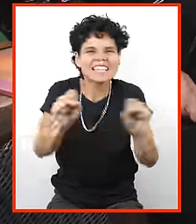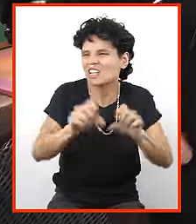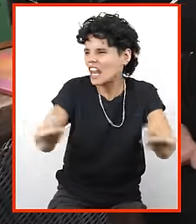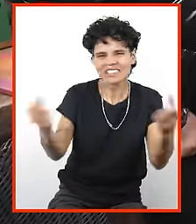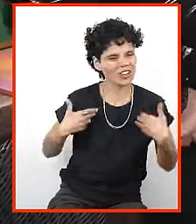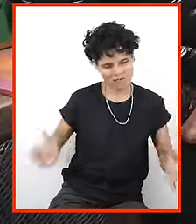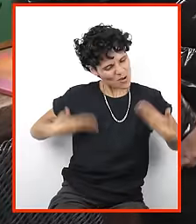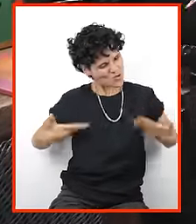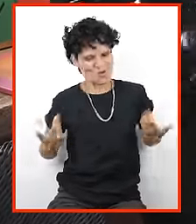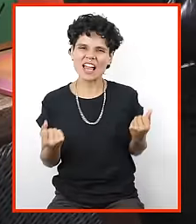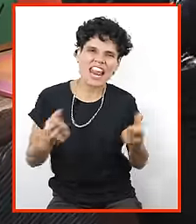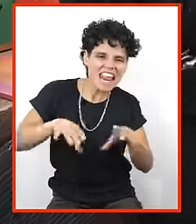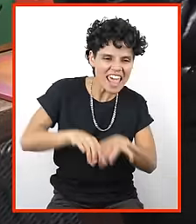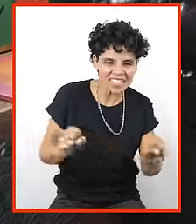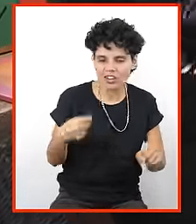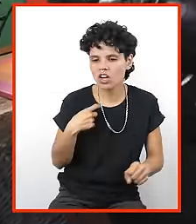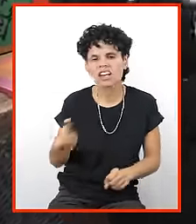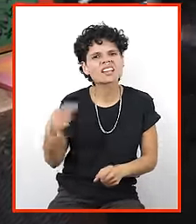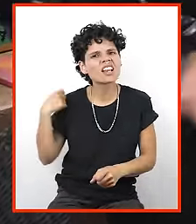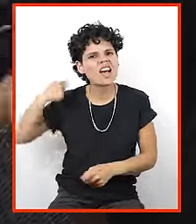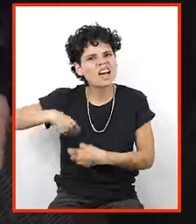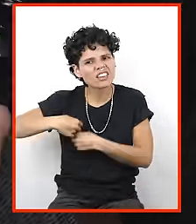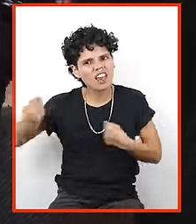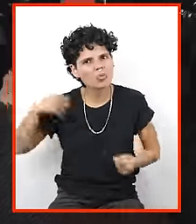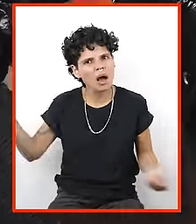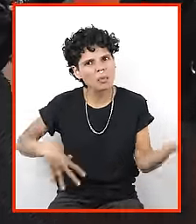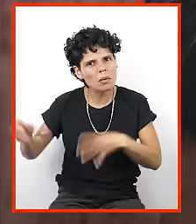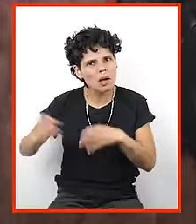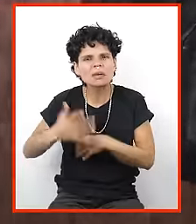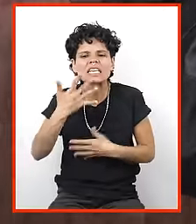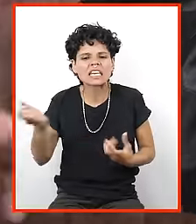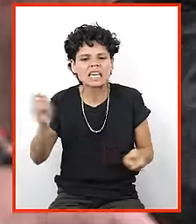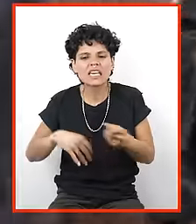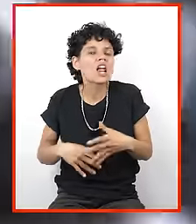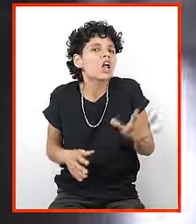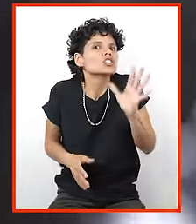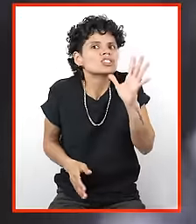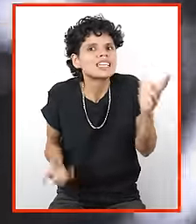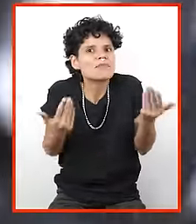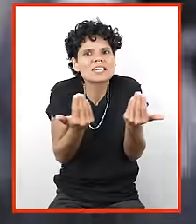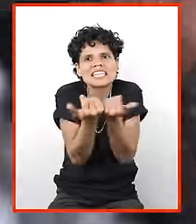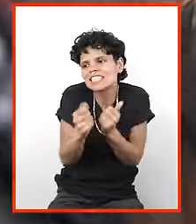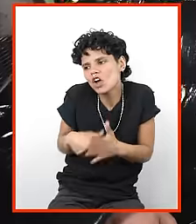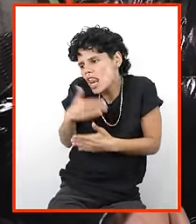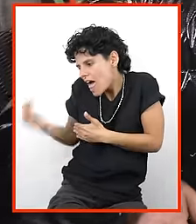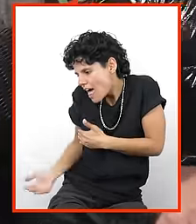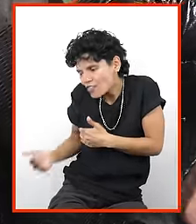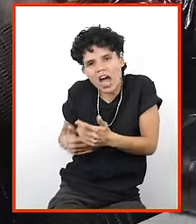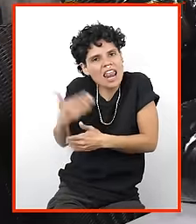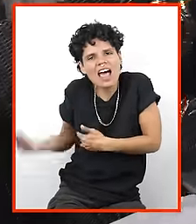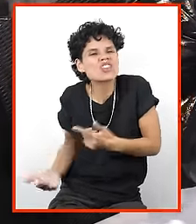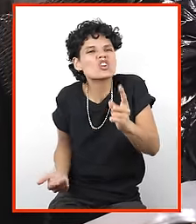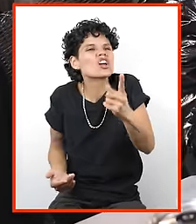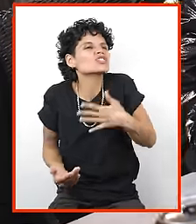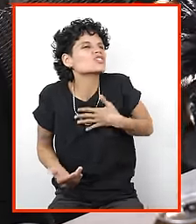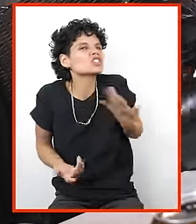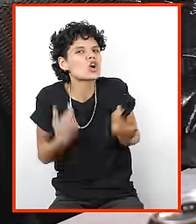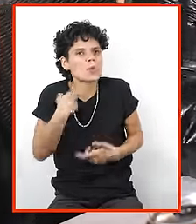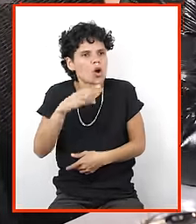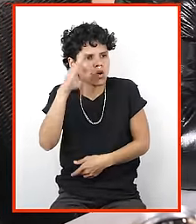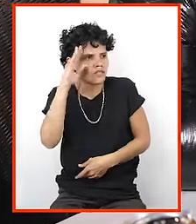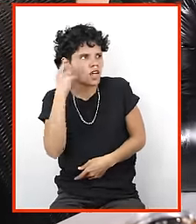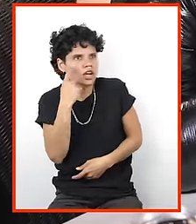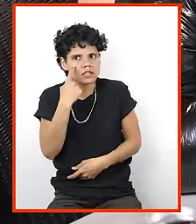que listo, ¿verdad? Tenés muchas cosas ahí que... No, no, esto no sé, una manía. No sé, ni siquiera es porque creo